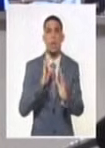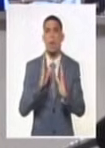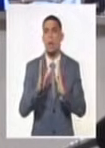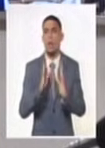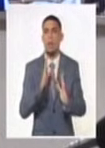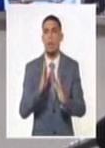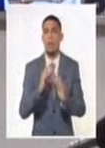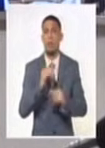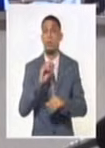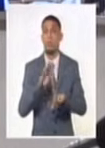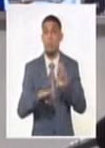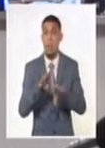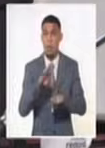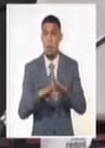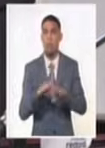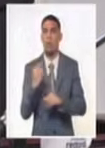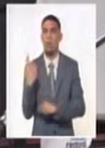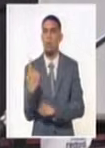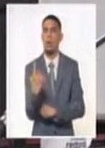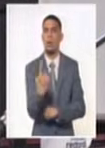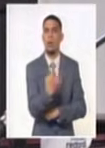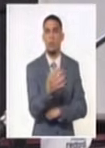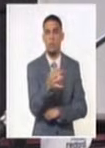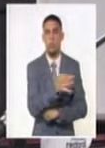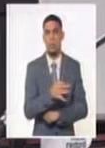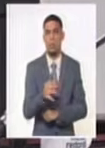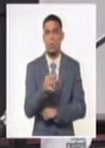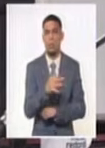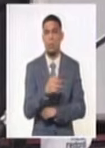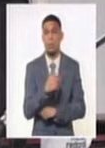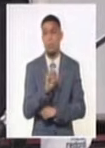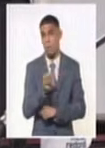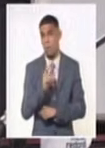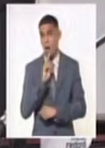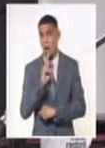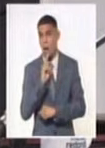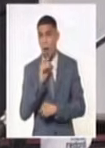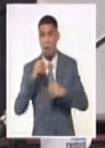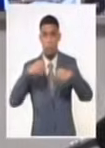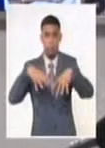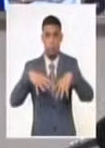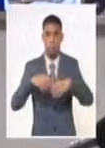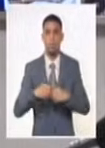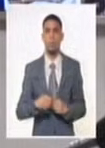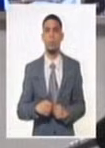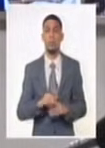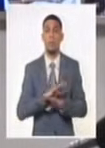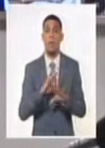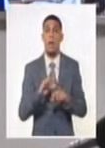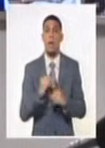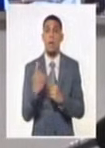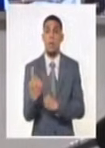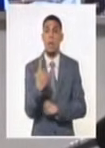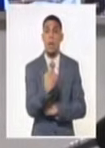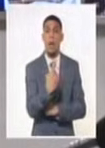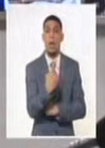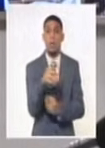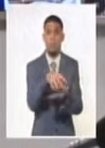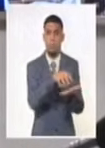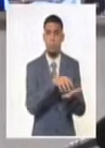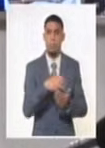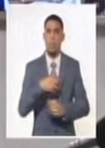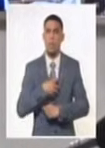tienen los territorios. Para cada una de esas variantes hay orientaciones metodológicas. Hay orientaciones, hay precisiones, hay todo